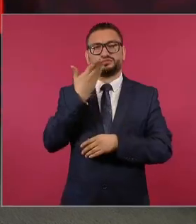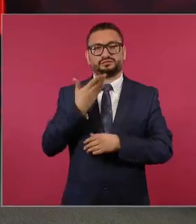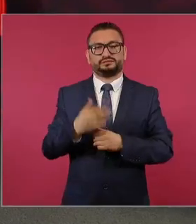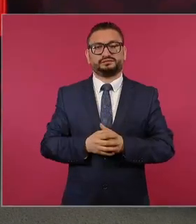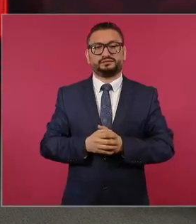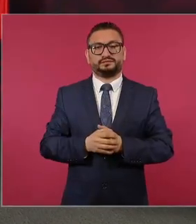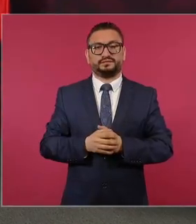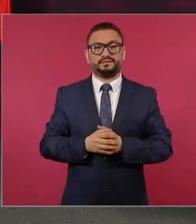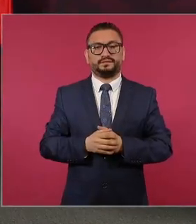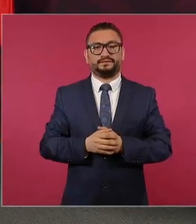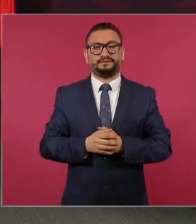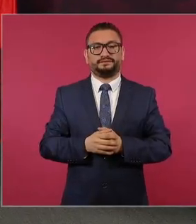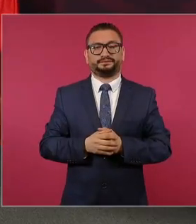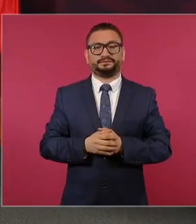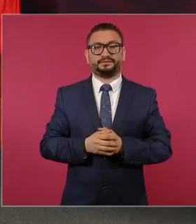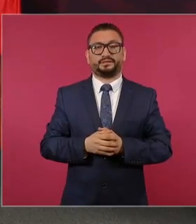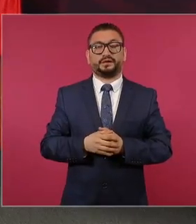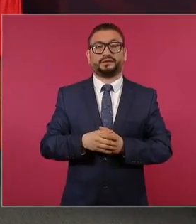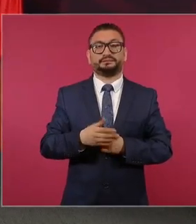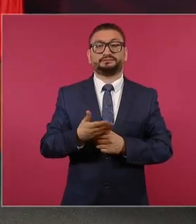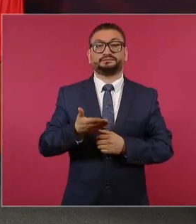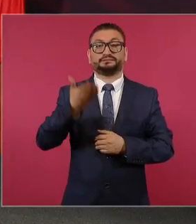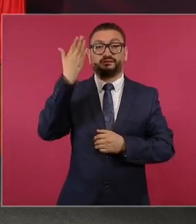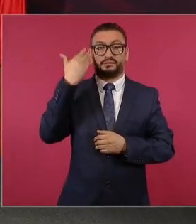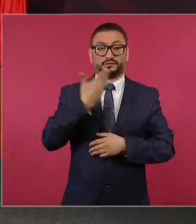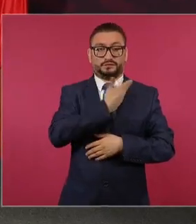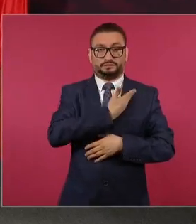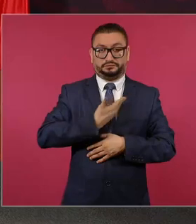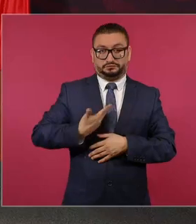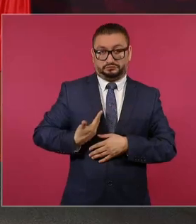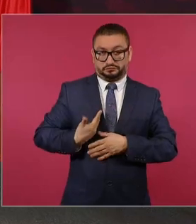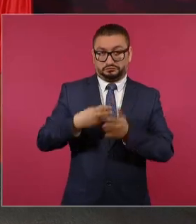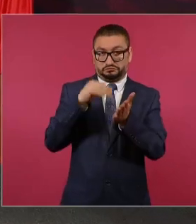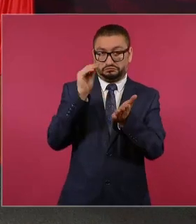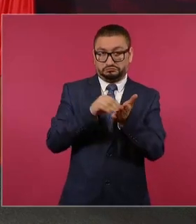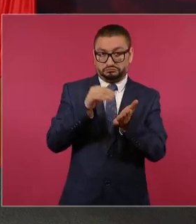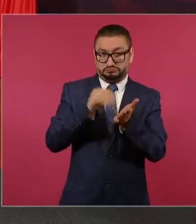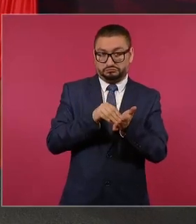el presidente en funciones.